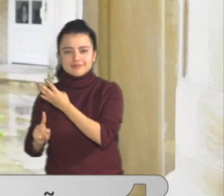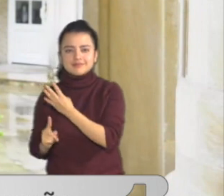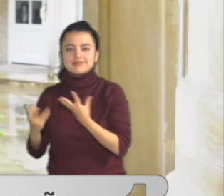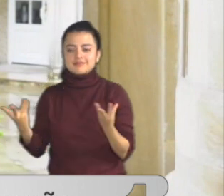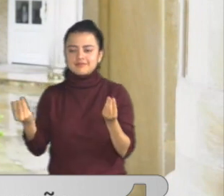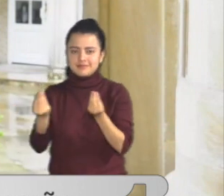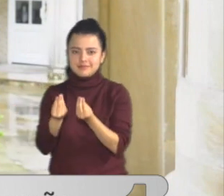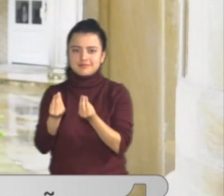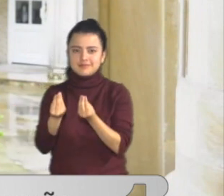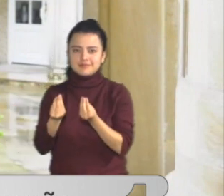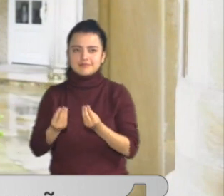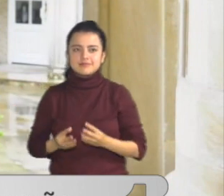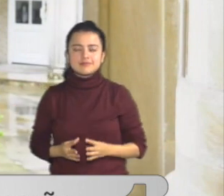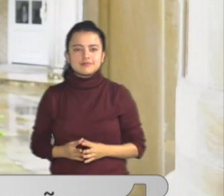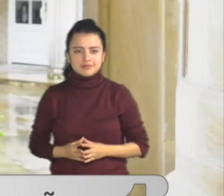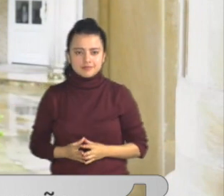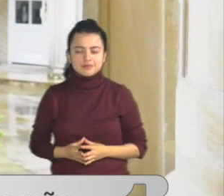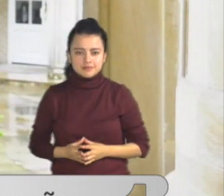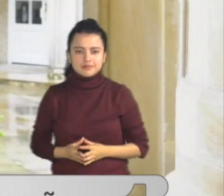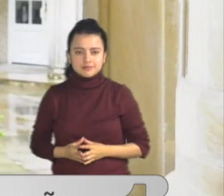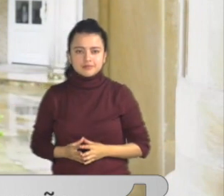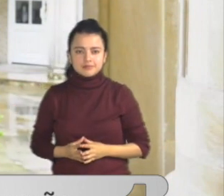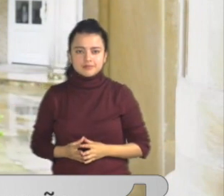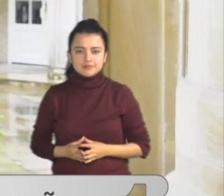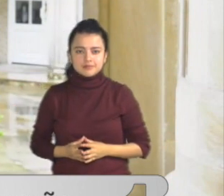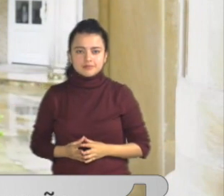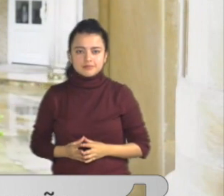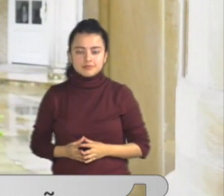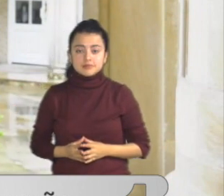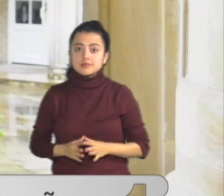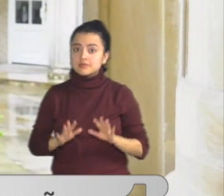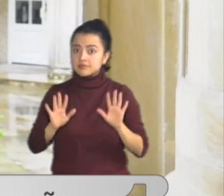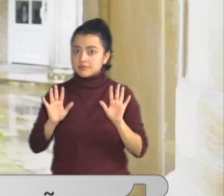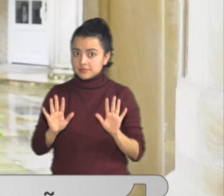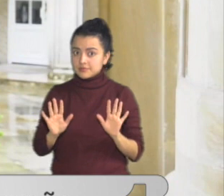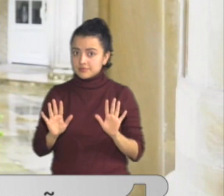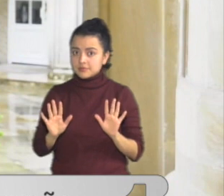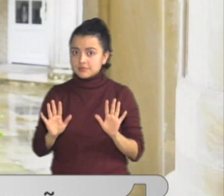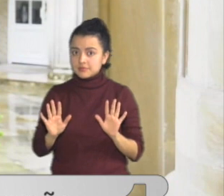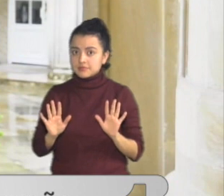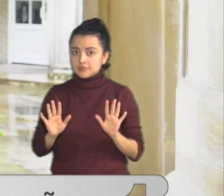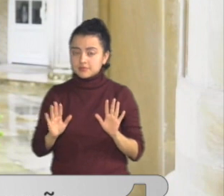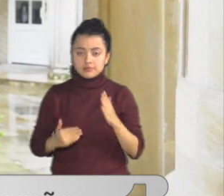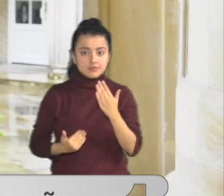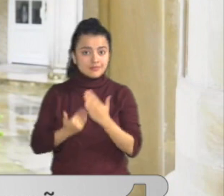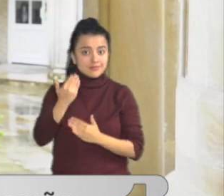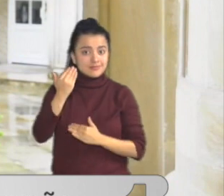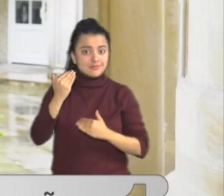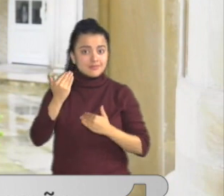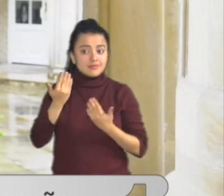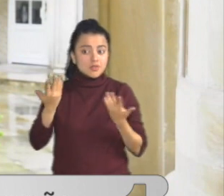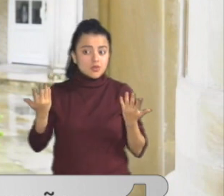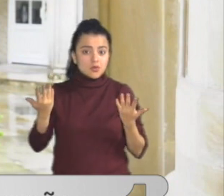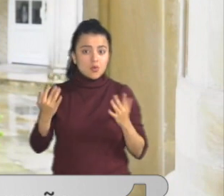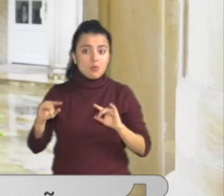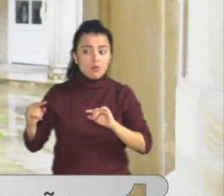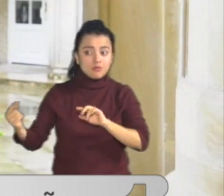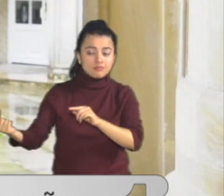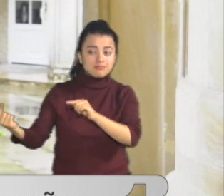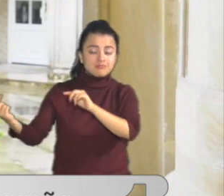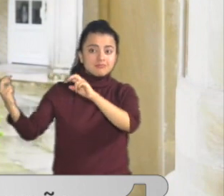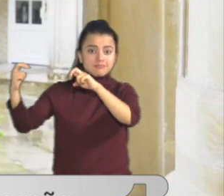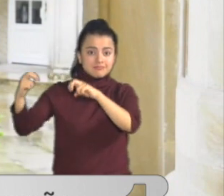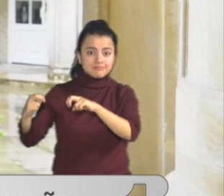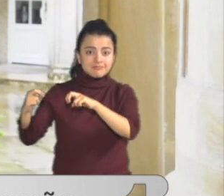el presidente Petro para esta comisión. Se espera que este encuentro sea el inicio de este empalme entre los dos gobiernos